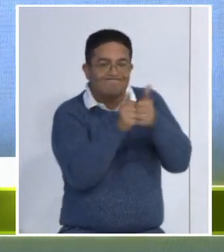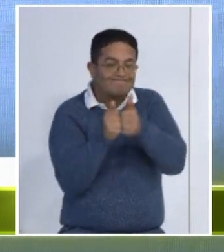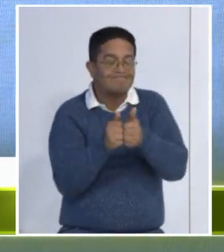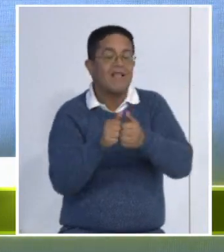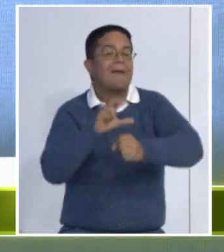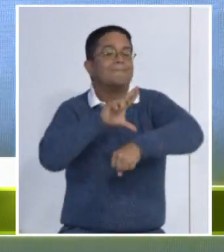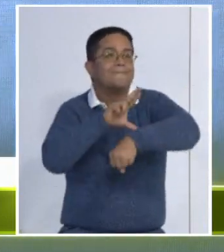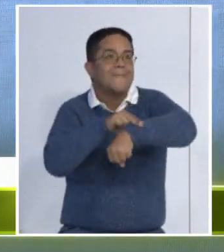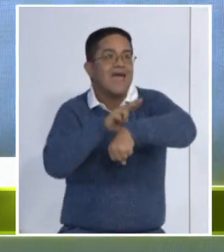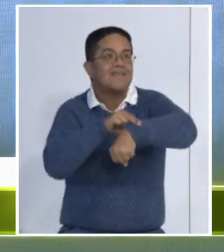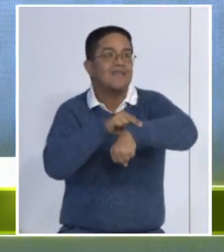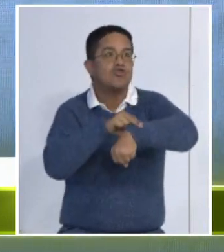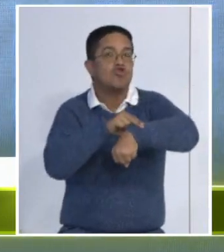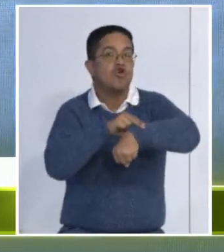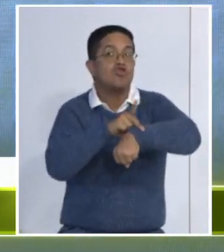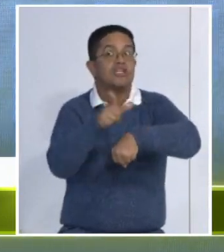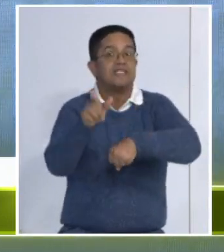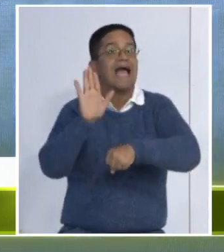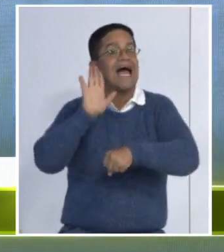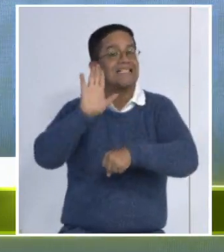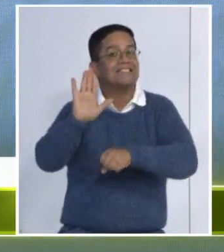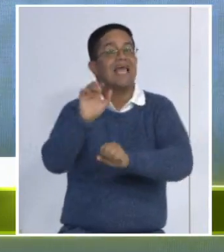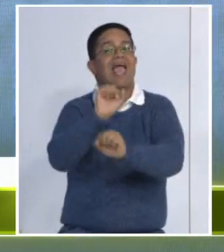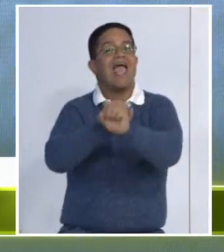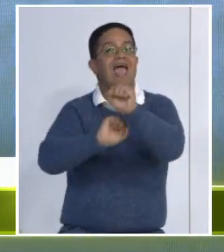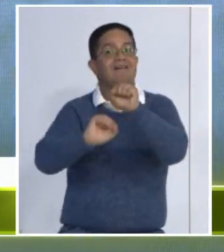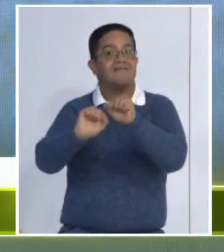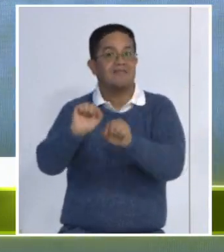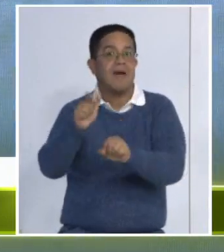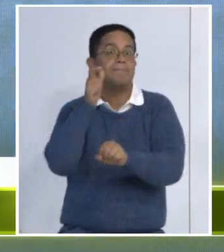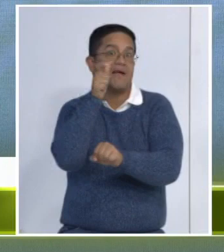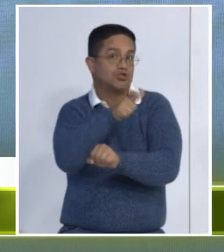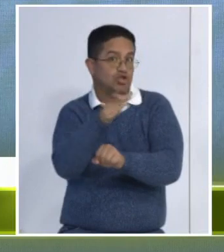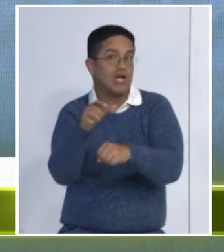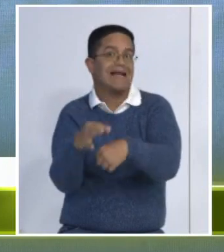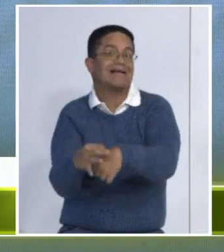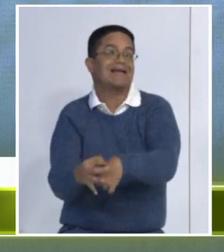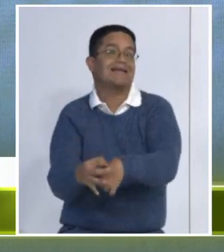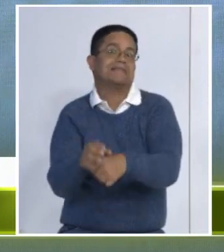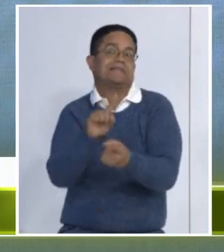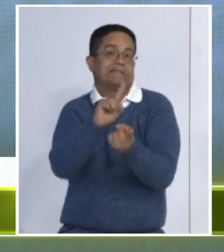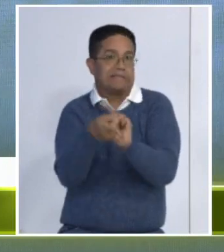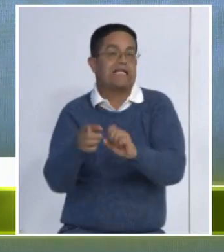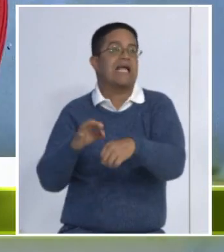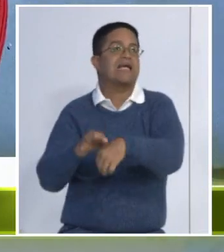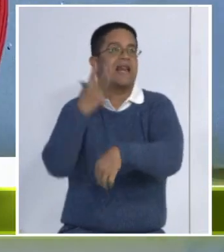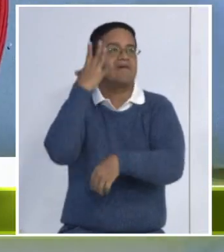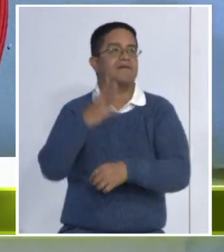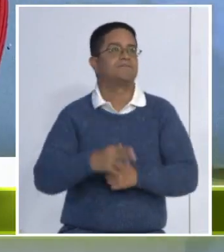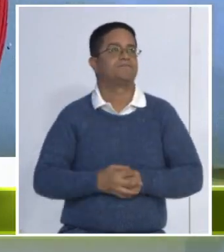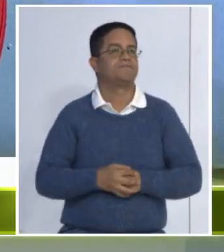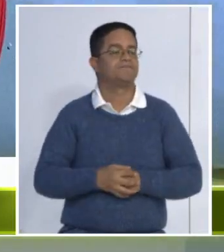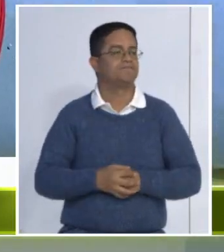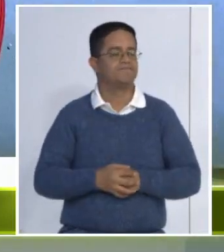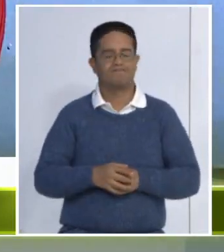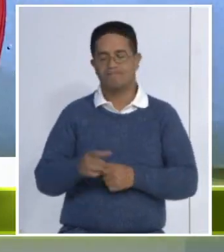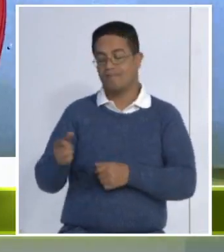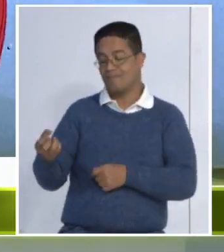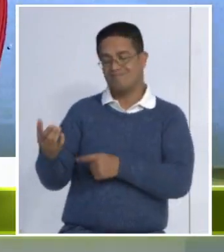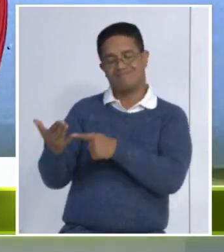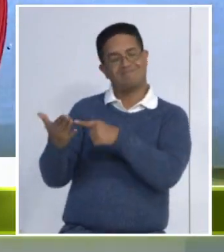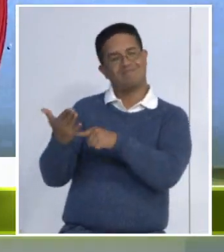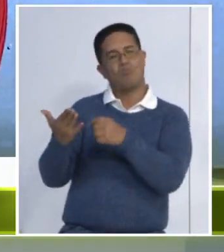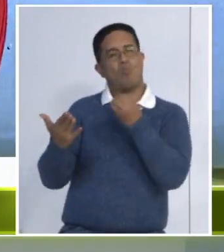para poder disminuir la probabilidad de tener complicaciones por estas infecciones. Maita 7882 nos dice, buenas